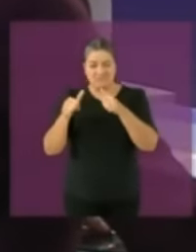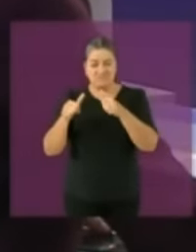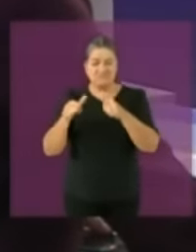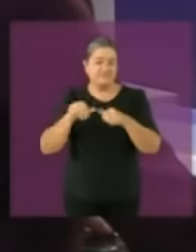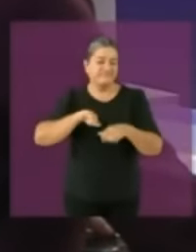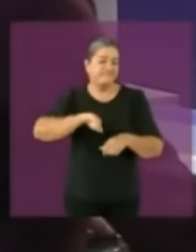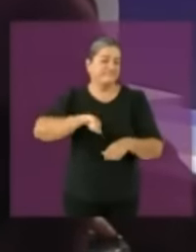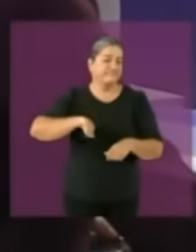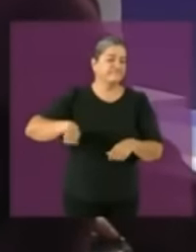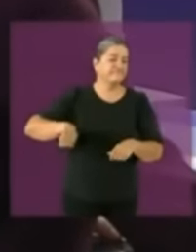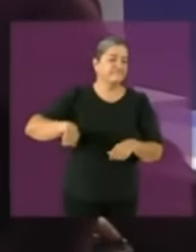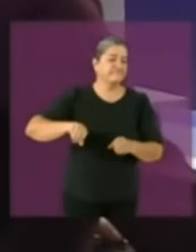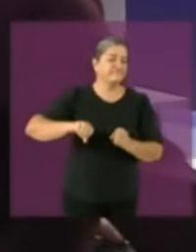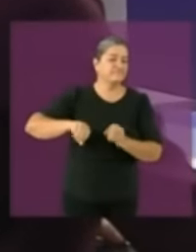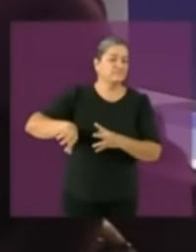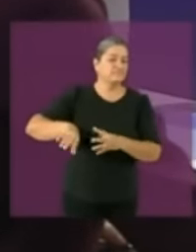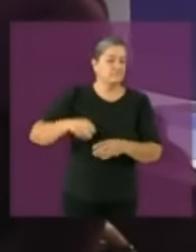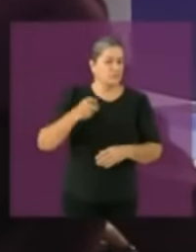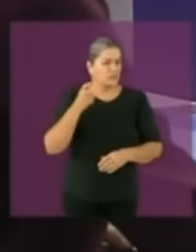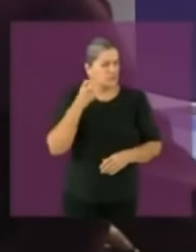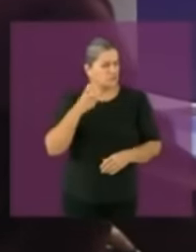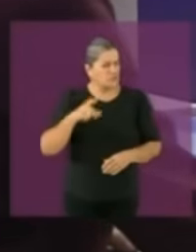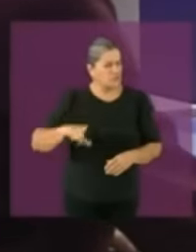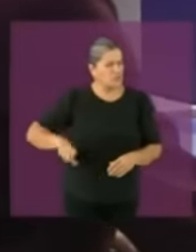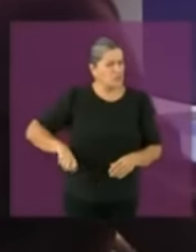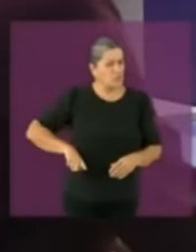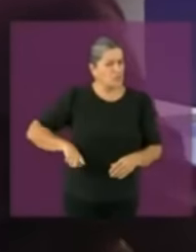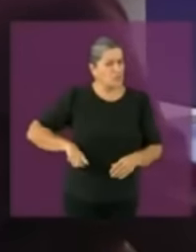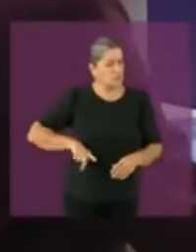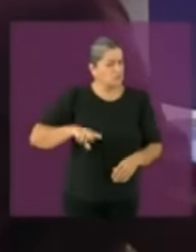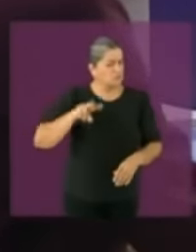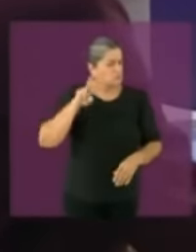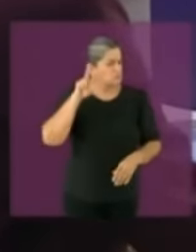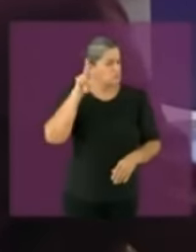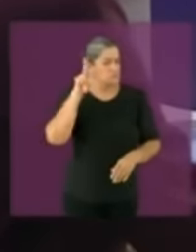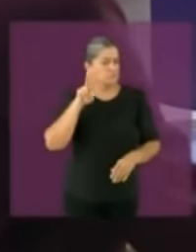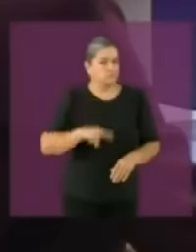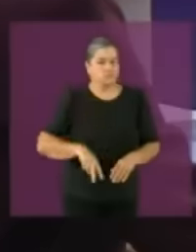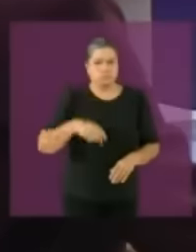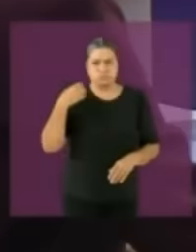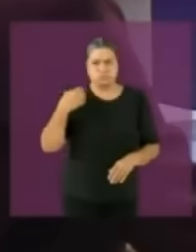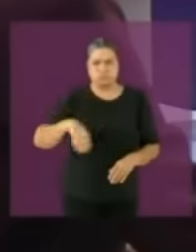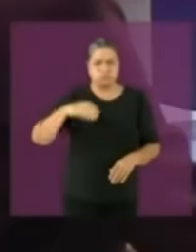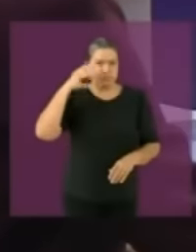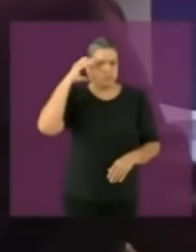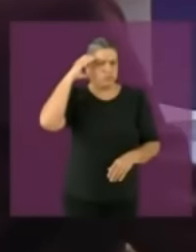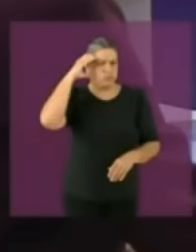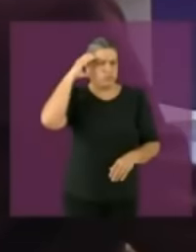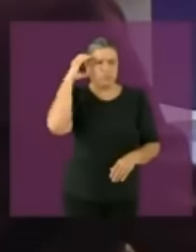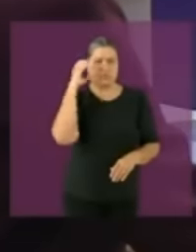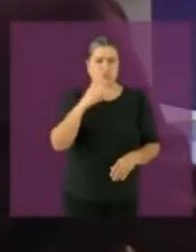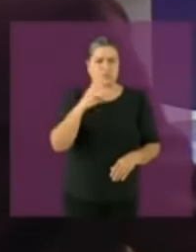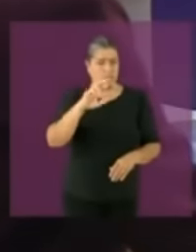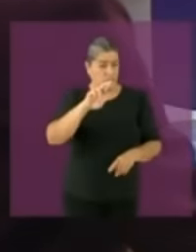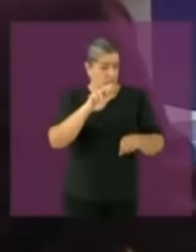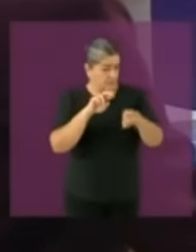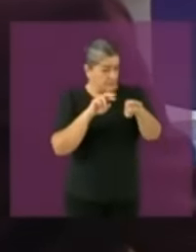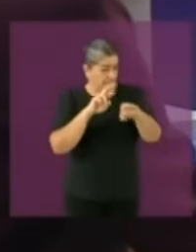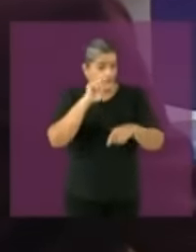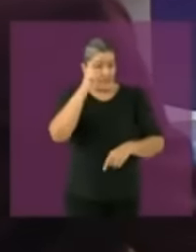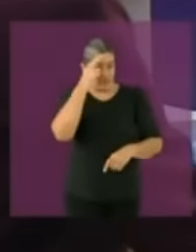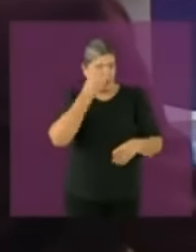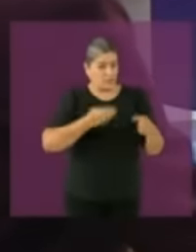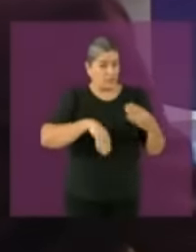muy conforme con ser güerita y con ser... ¿Producto de un gen francés? Producto de un gen francés, como